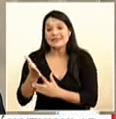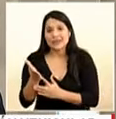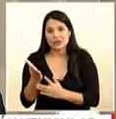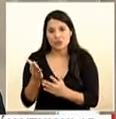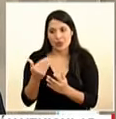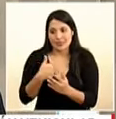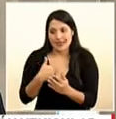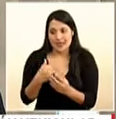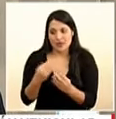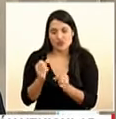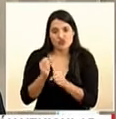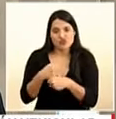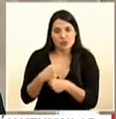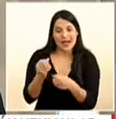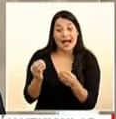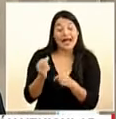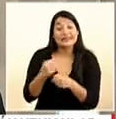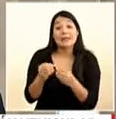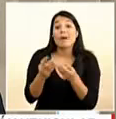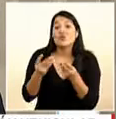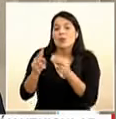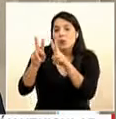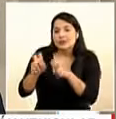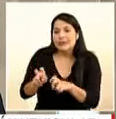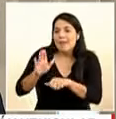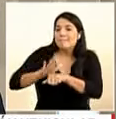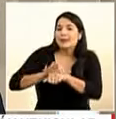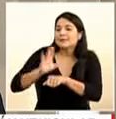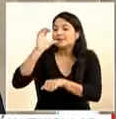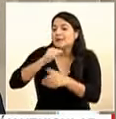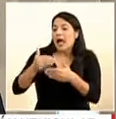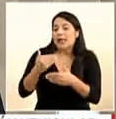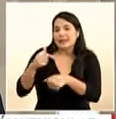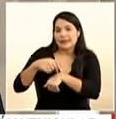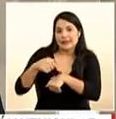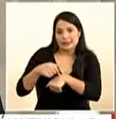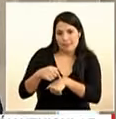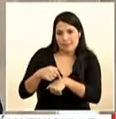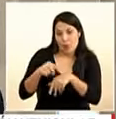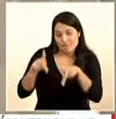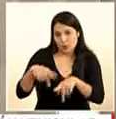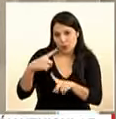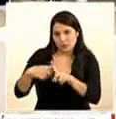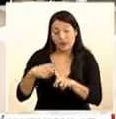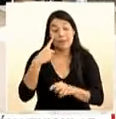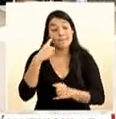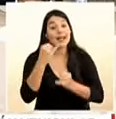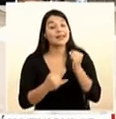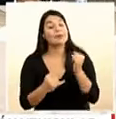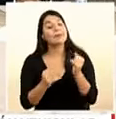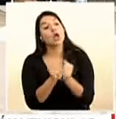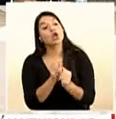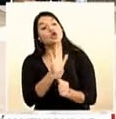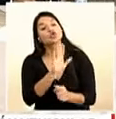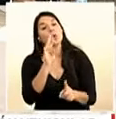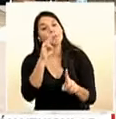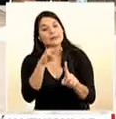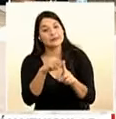permitir hacer también el abordaje más rápidamente de todos los casos que se vayan detectando reciente para cerrar con su mensaje